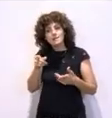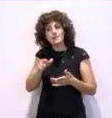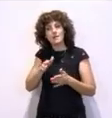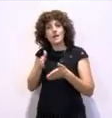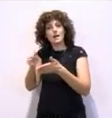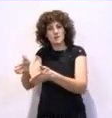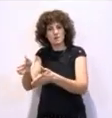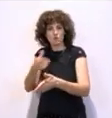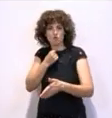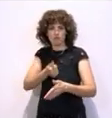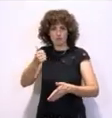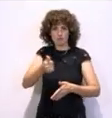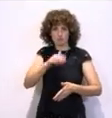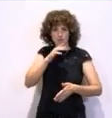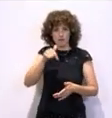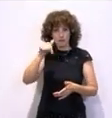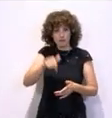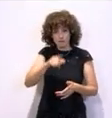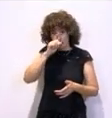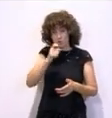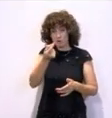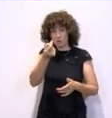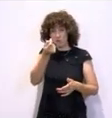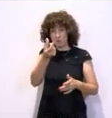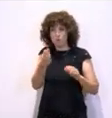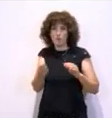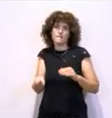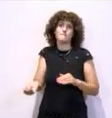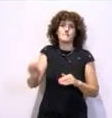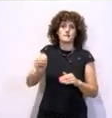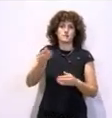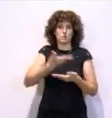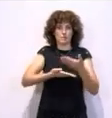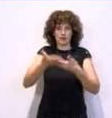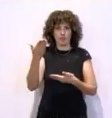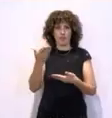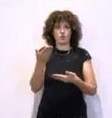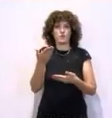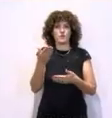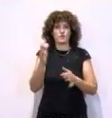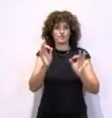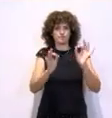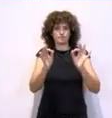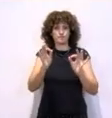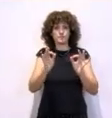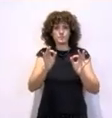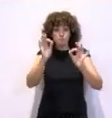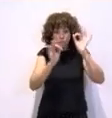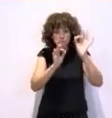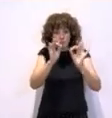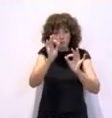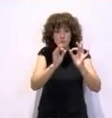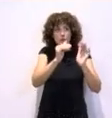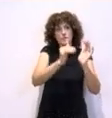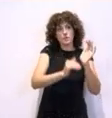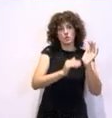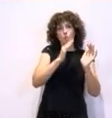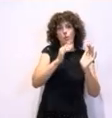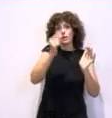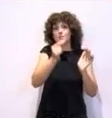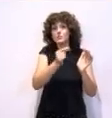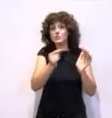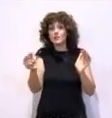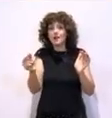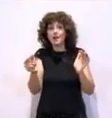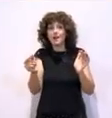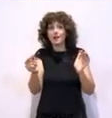tender. Este año hemos incrementado un poco nuestro presupuesto en cooperación. porcentaje nos sale menor porque el total ha aumentado